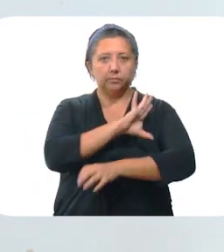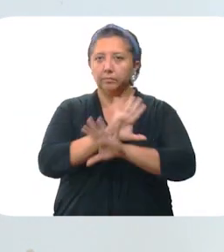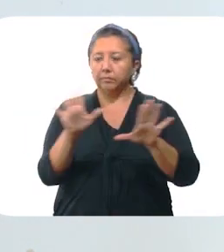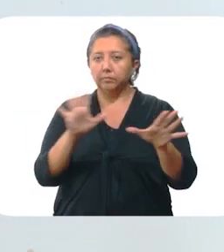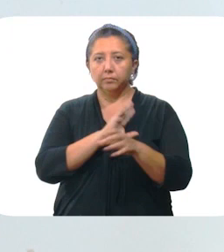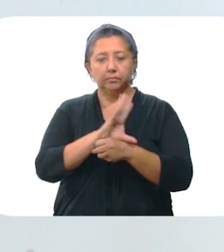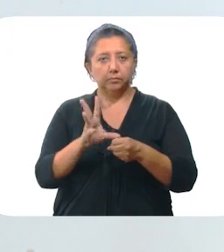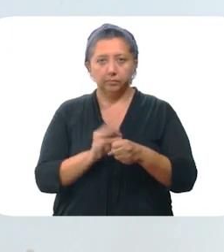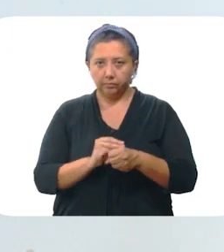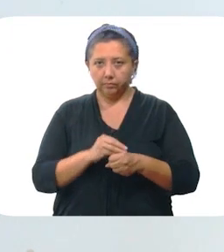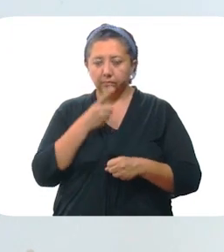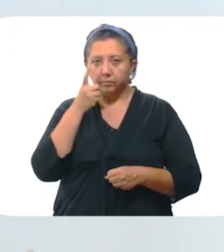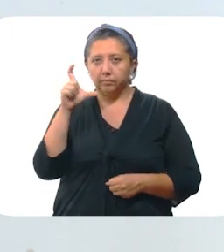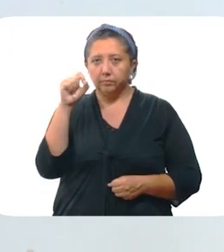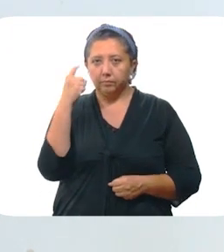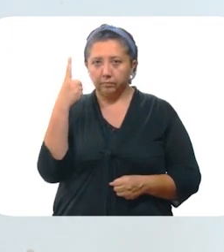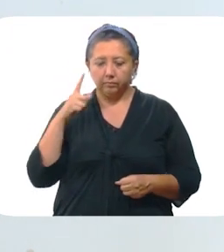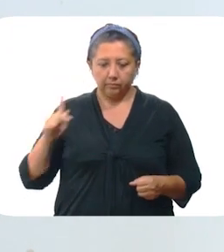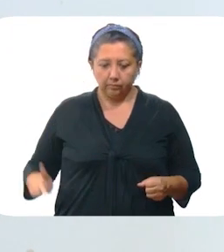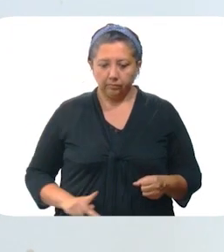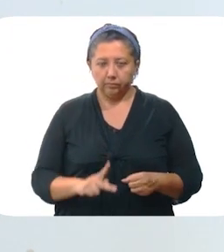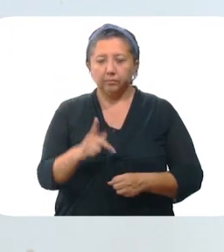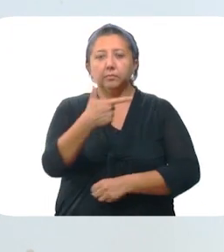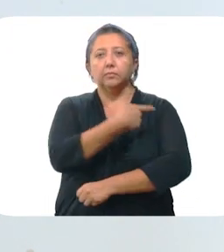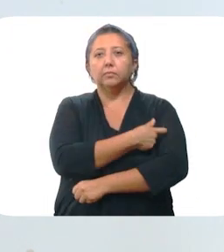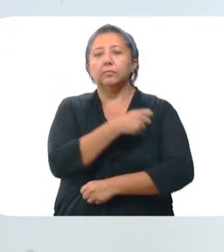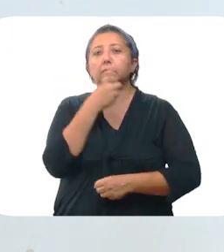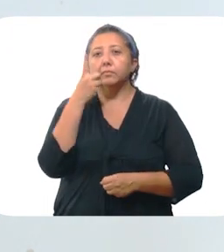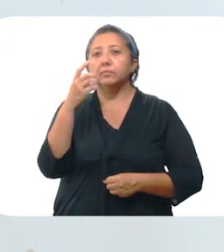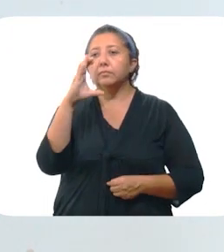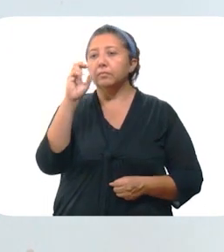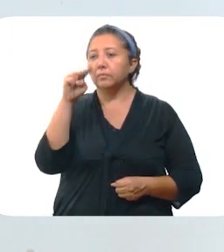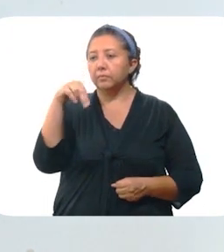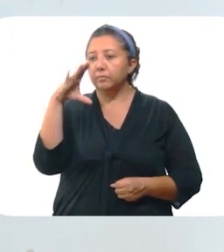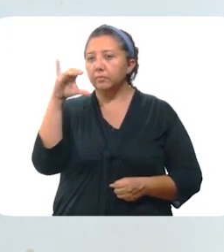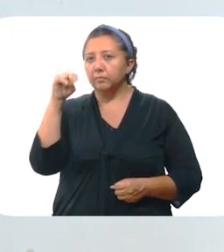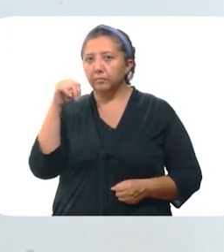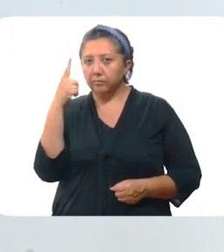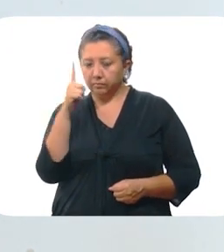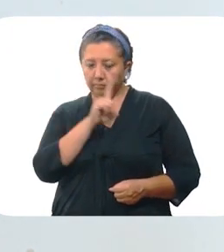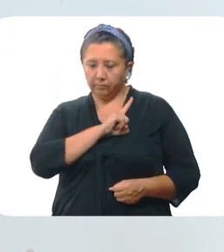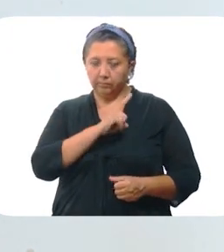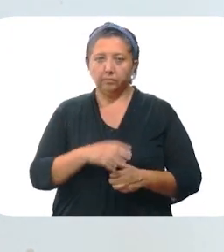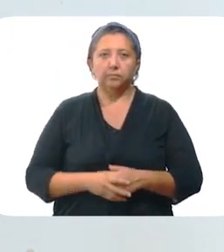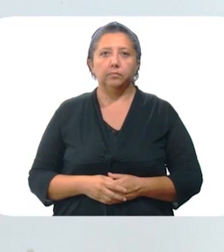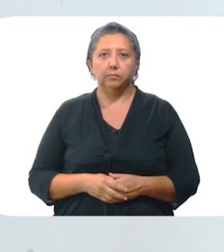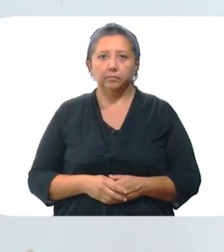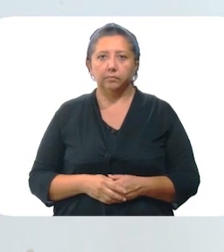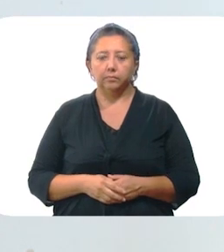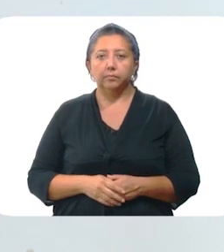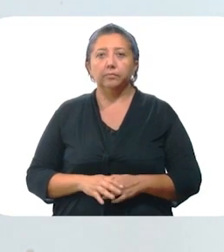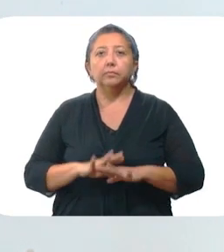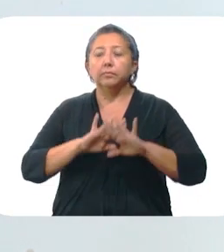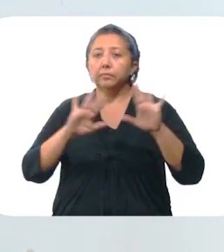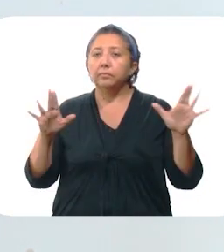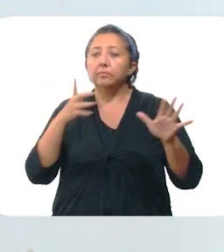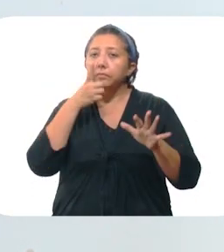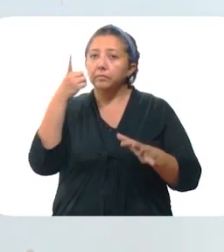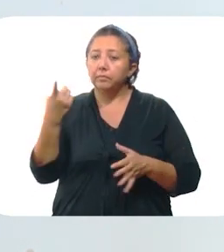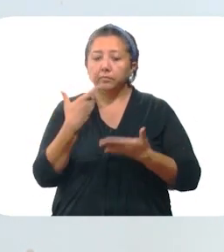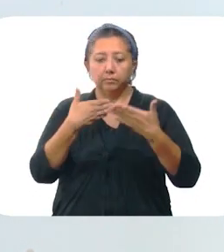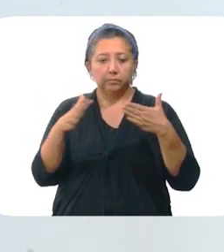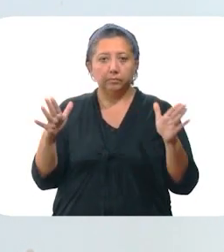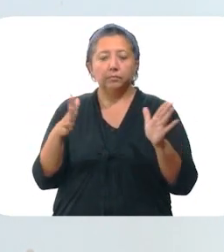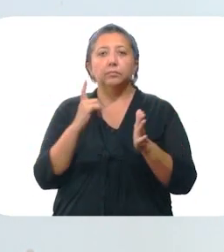completo, entre ellos los 21 municipios donde se aplicó la vacuna CanSino de una sola dosis. Como se ha señalado, en